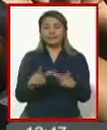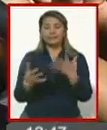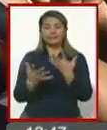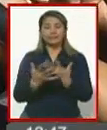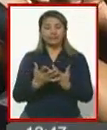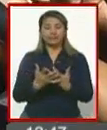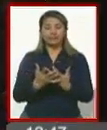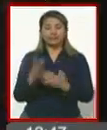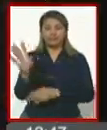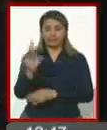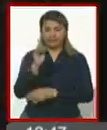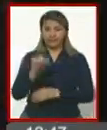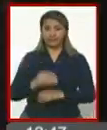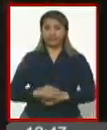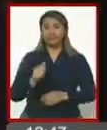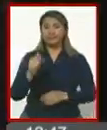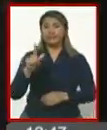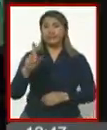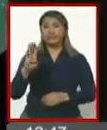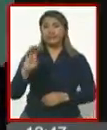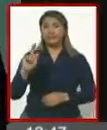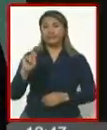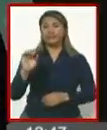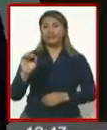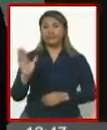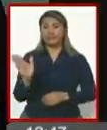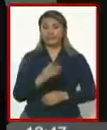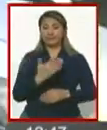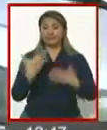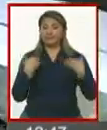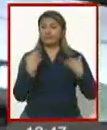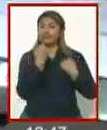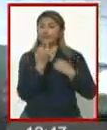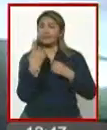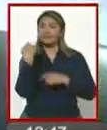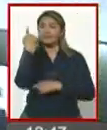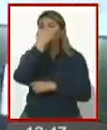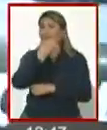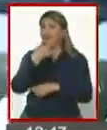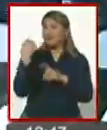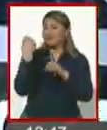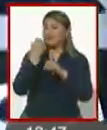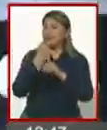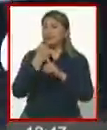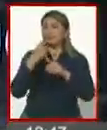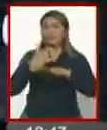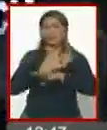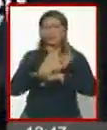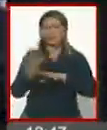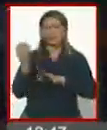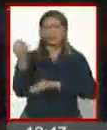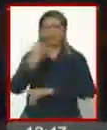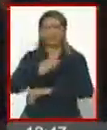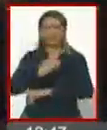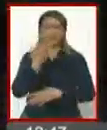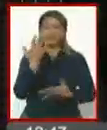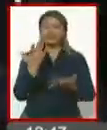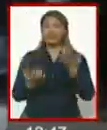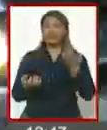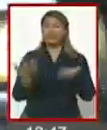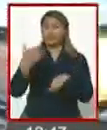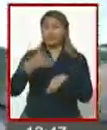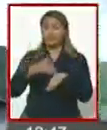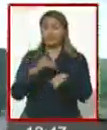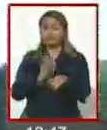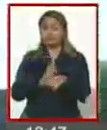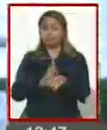carcelario del país. Alberto Lozada se encuentra estable, tiene algunas lesiones en su cara. Se tiene previsto que en los próximos días sea evaluado